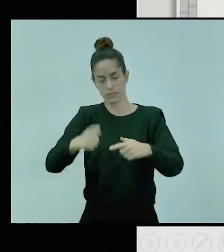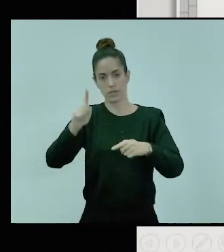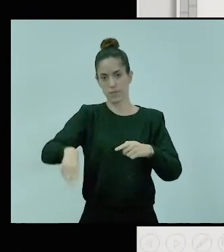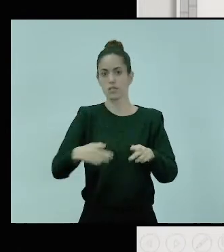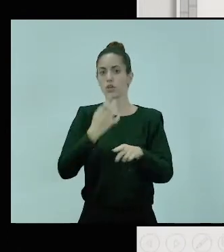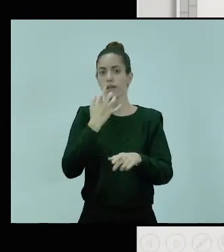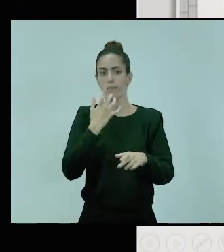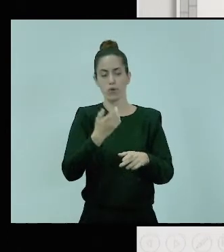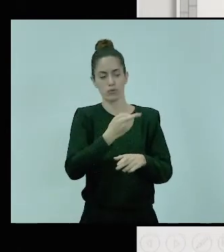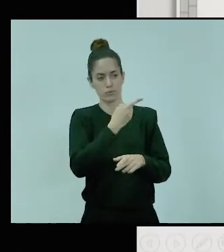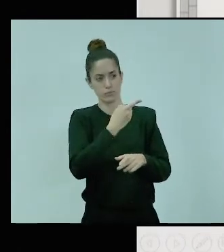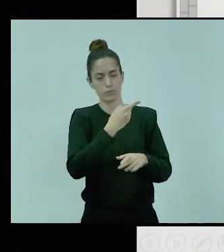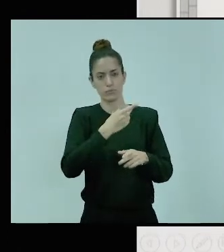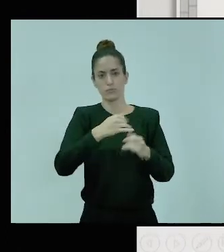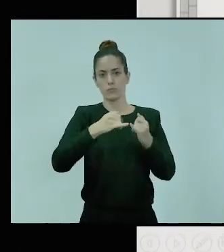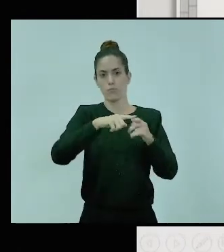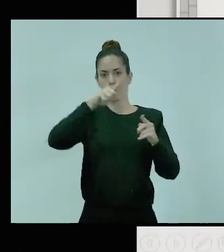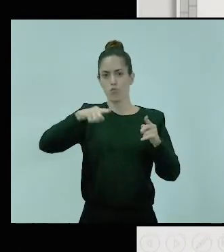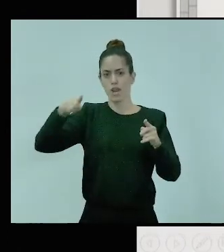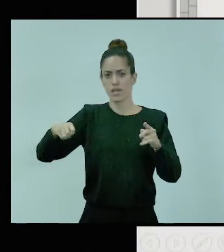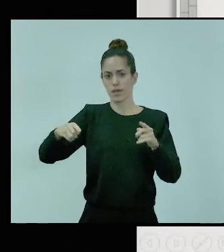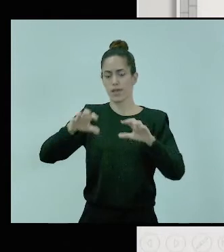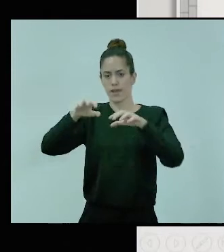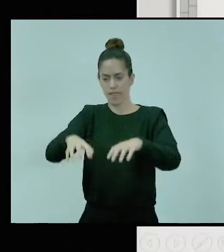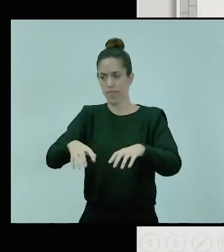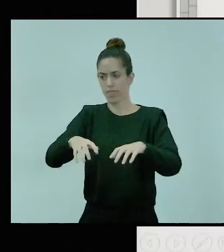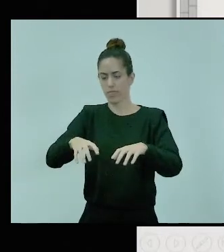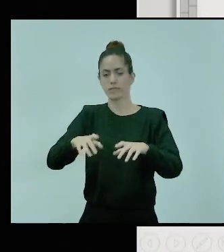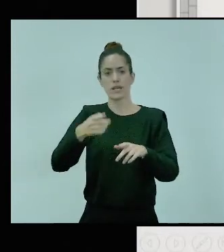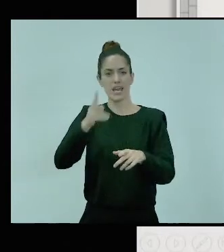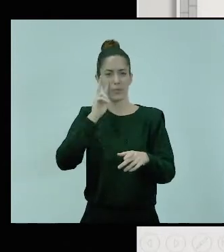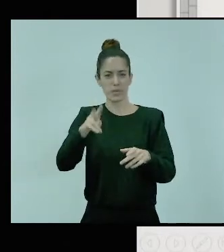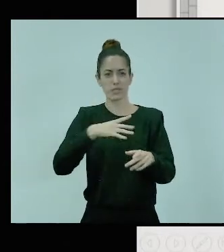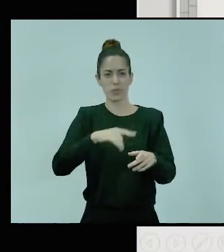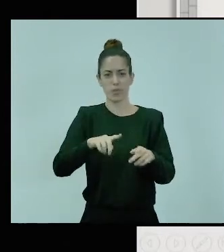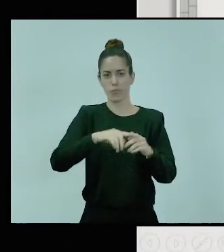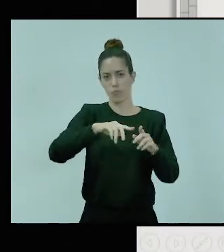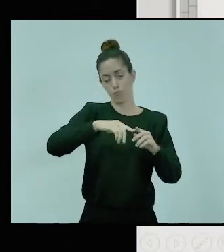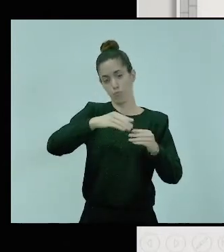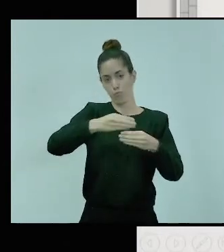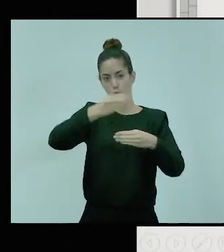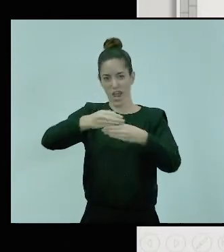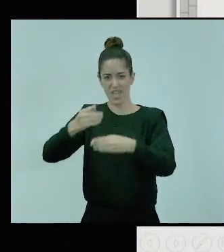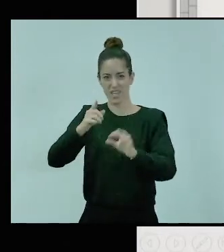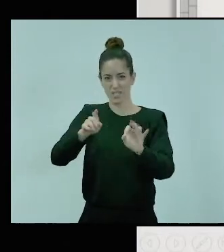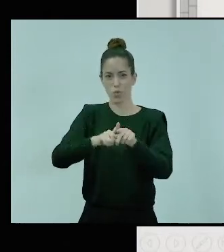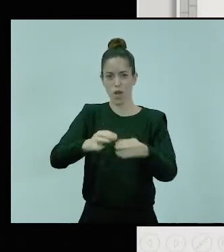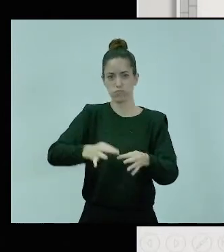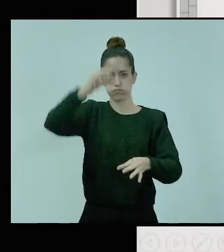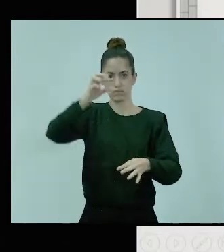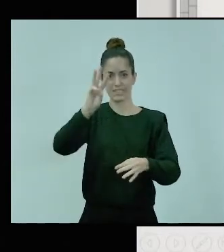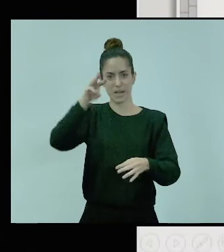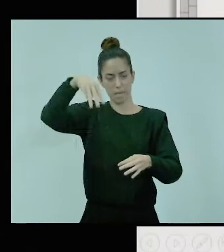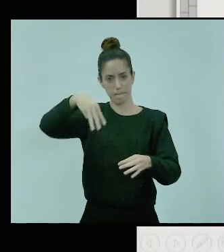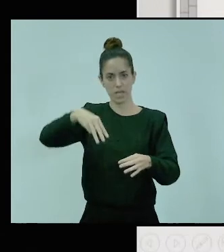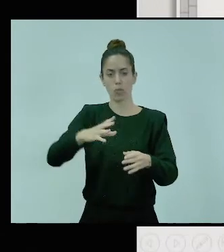Este es un ejemplo de la muralla ciclópea en Cádiz, en el que se puede ver, esta es una muralla que actualmente tiene una altura de 3